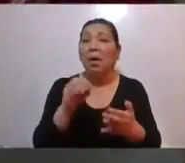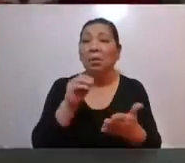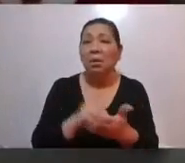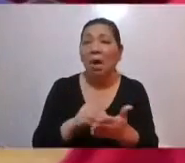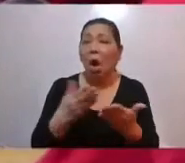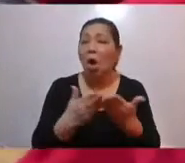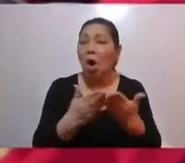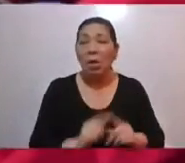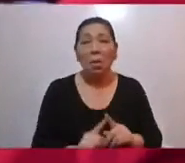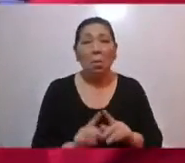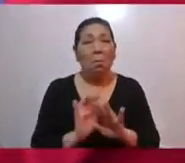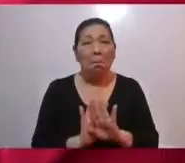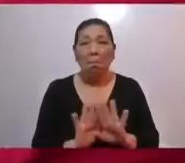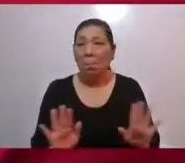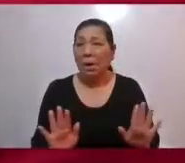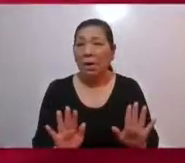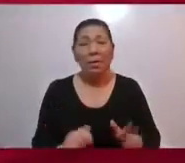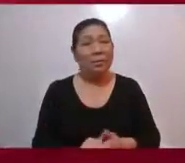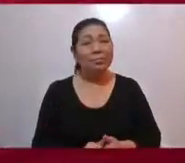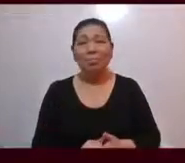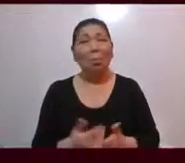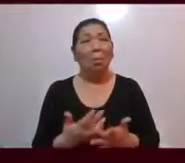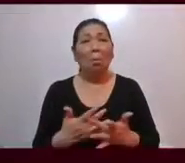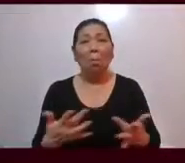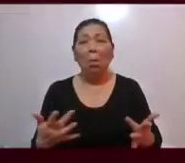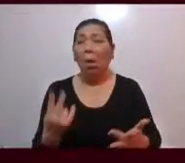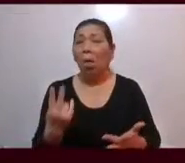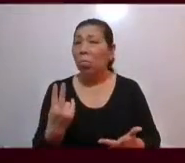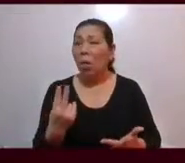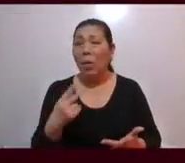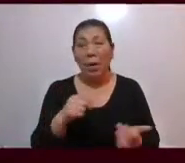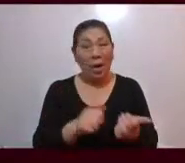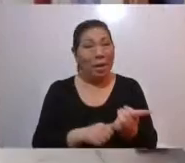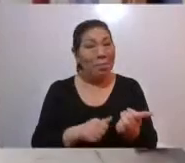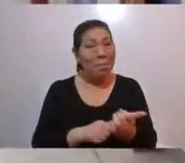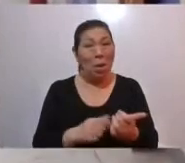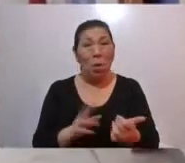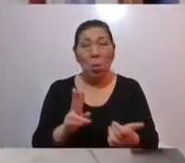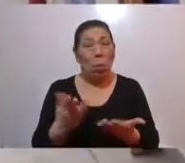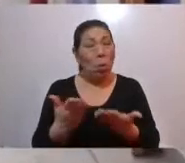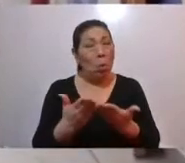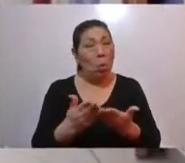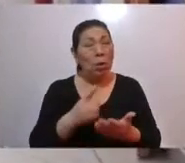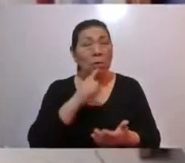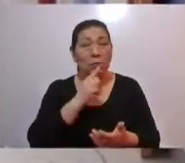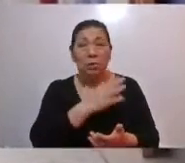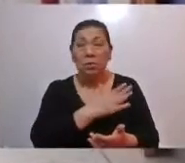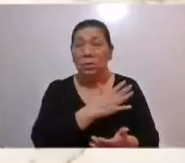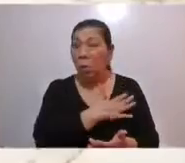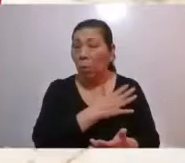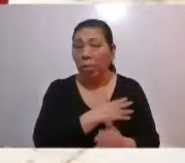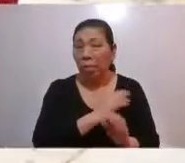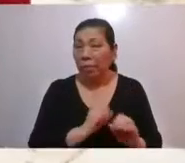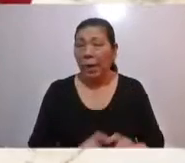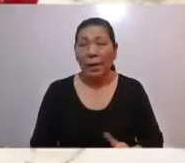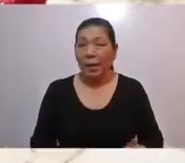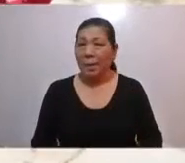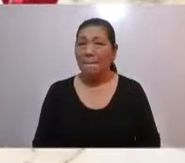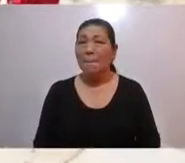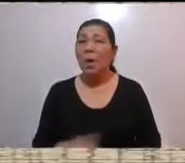otras palabras, y se quedaron, digamos, en el aire, no pudiendo cursar sus estudios en primero de